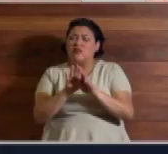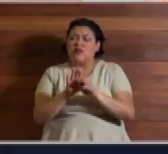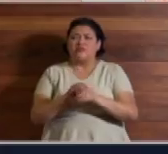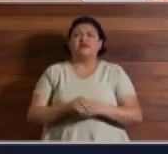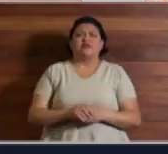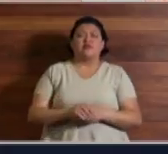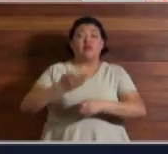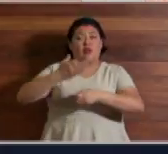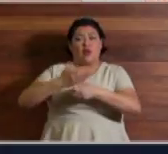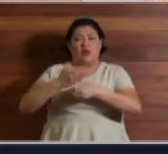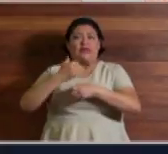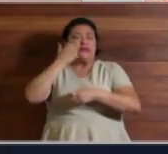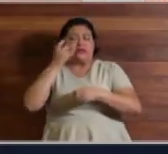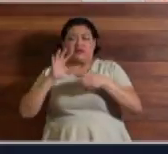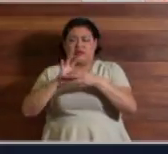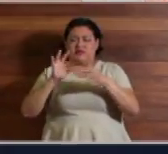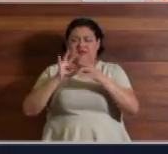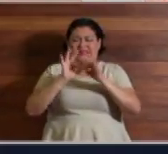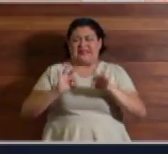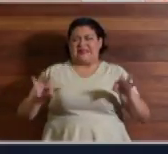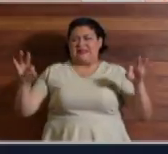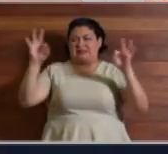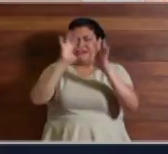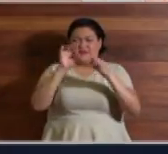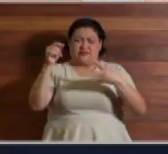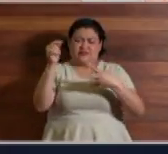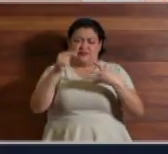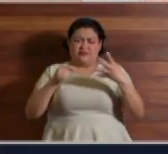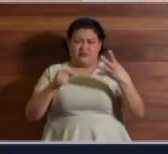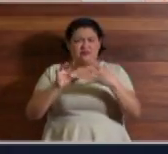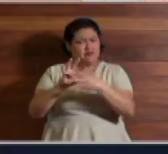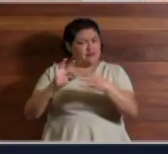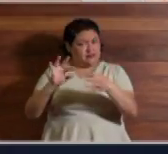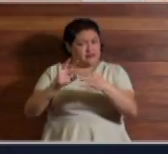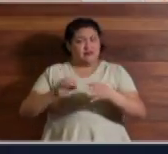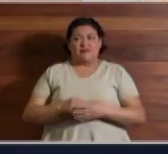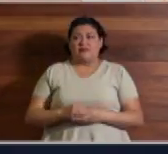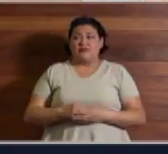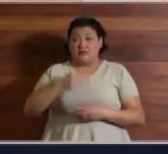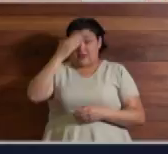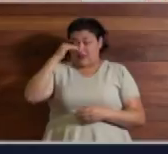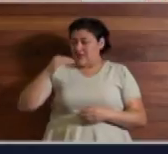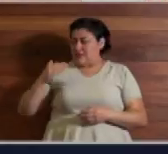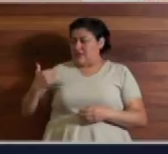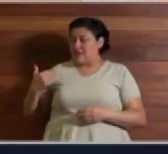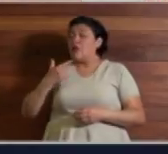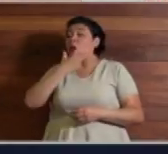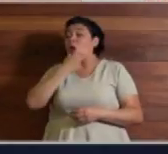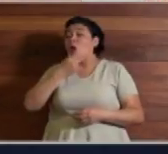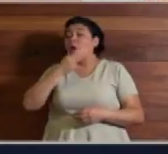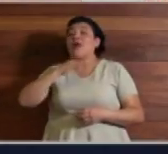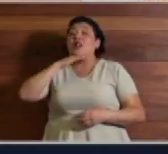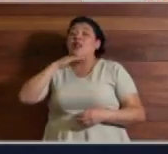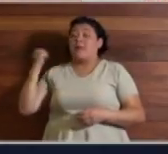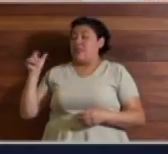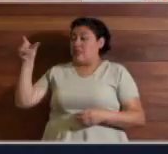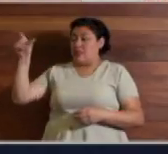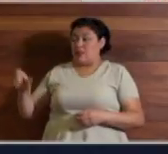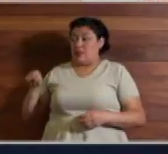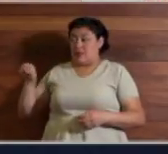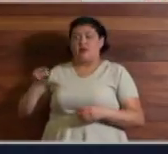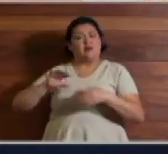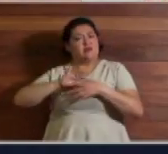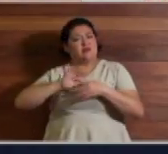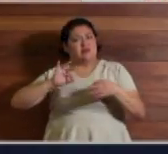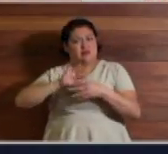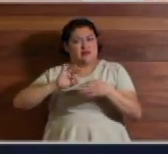elementos que para mí son fundamentales. Recientemente un economista alemán, Wolfgang Streck, establece,